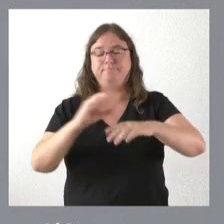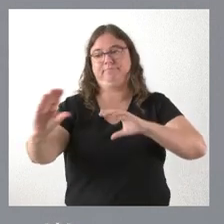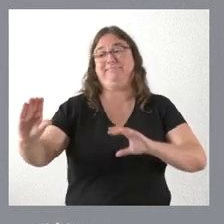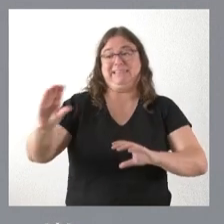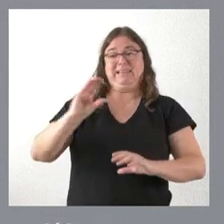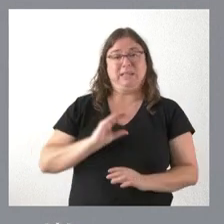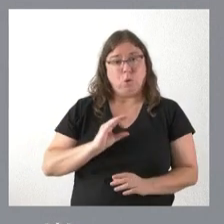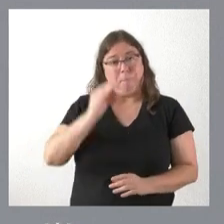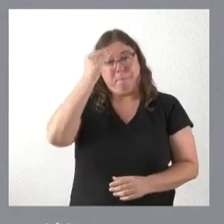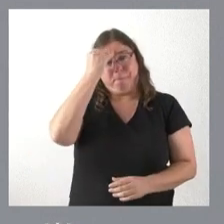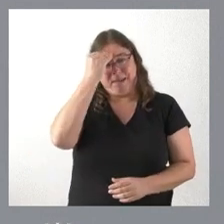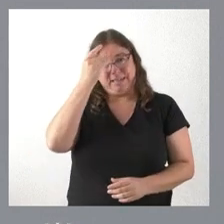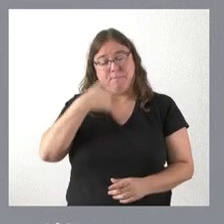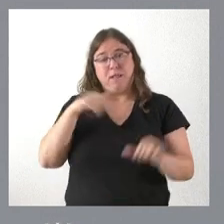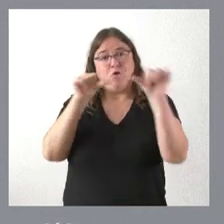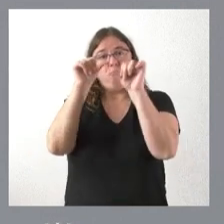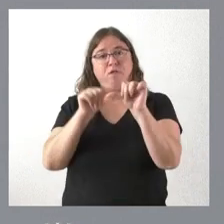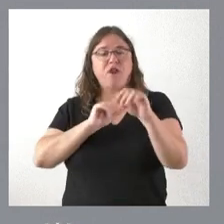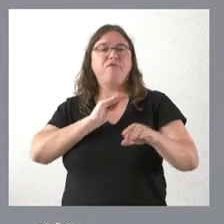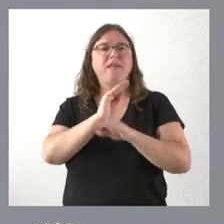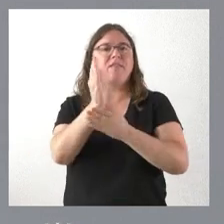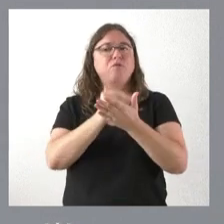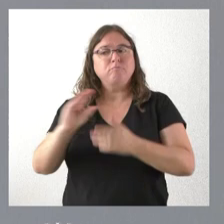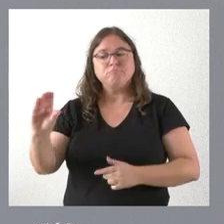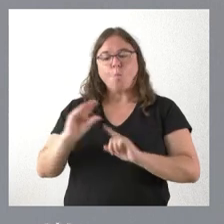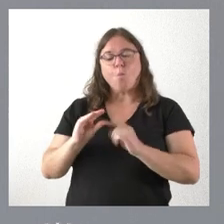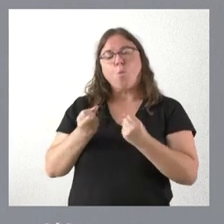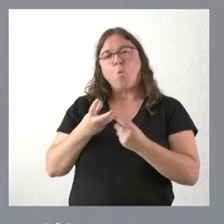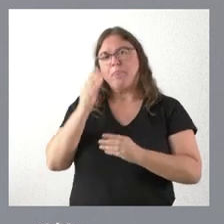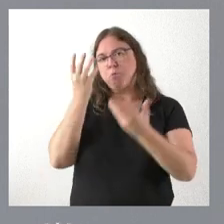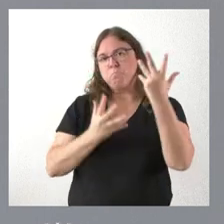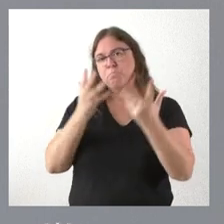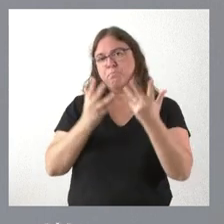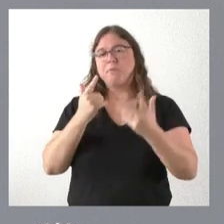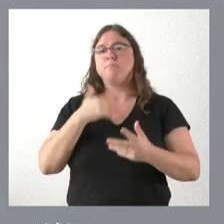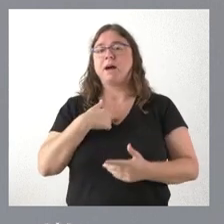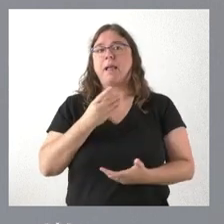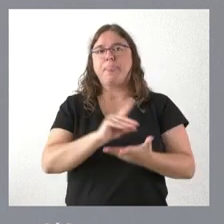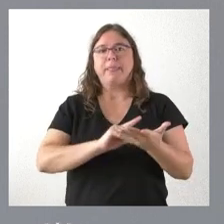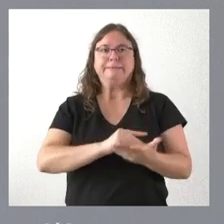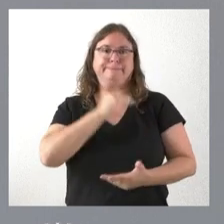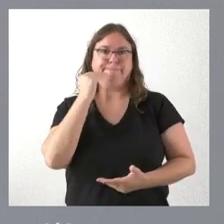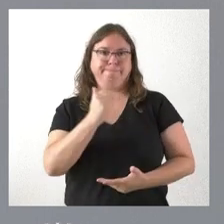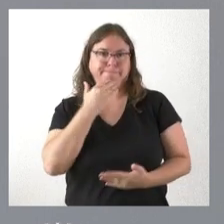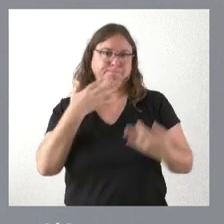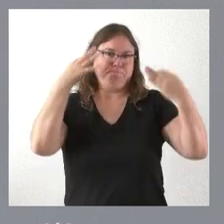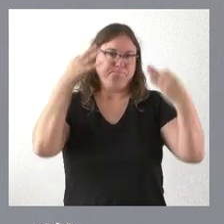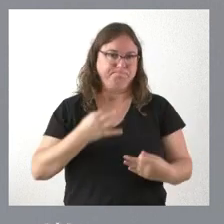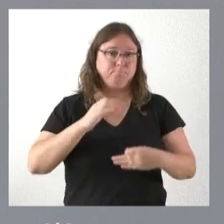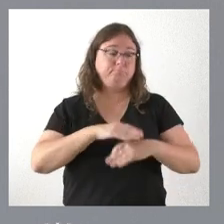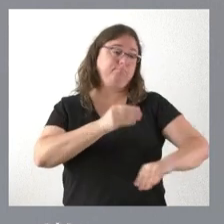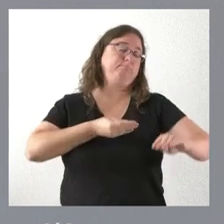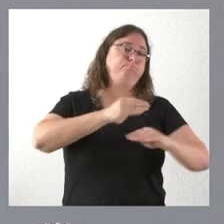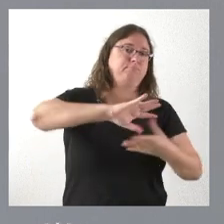que se estiman con cargo al modelo de financiación autonómica para que de esta forma pues se pueda tener unos datos más fehacientes para poder